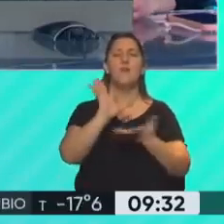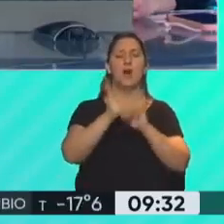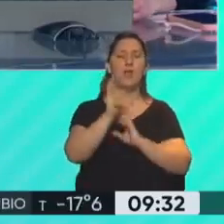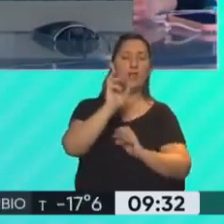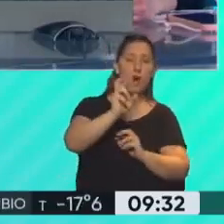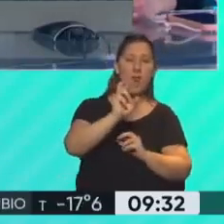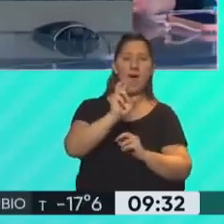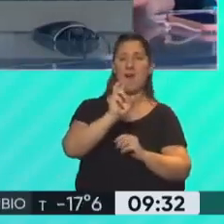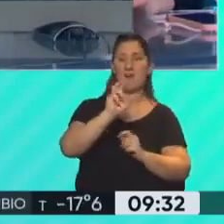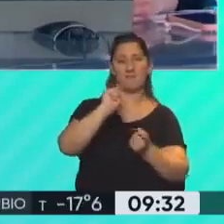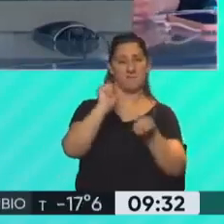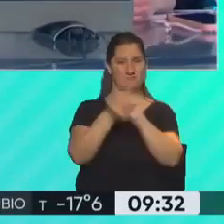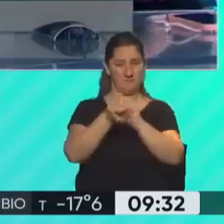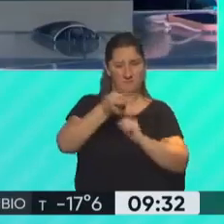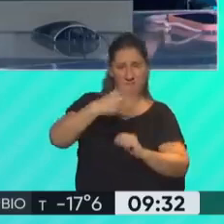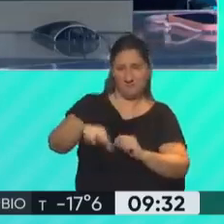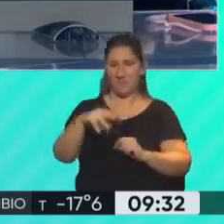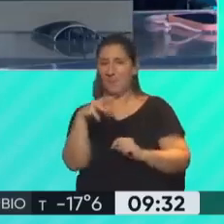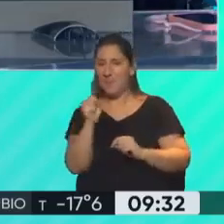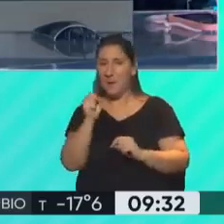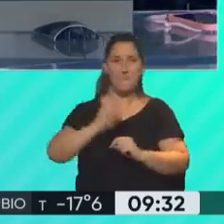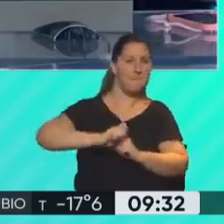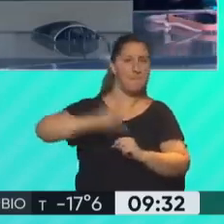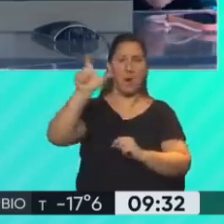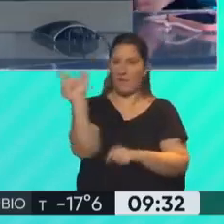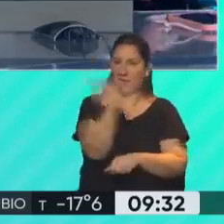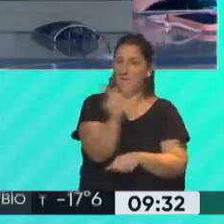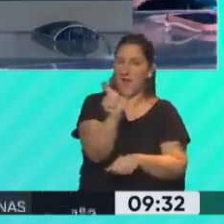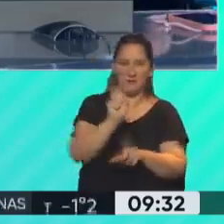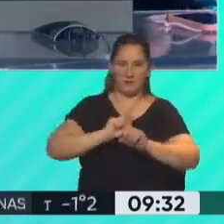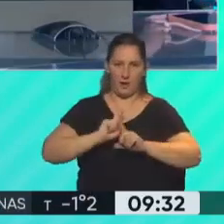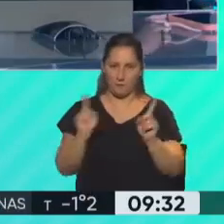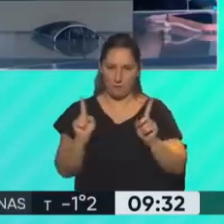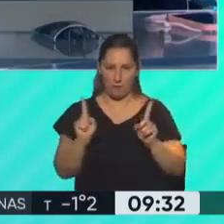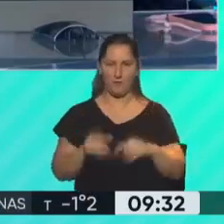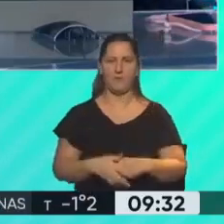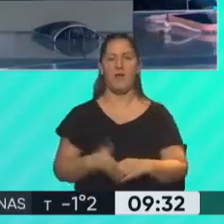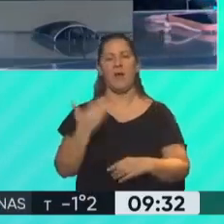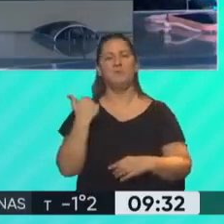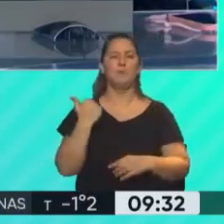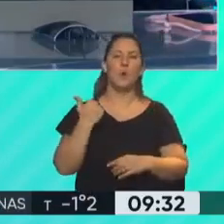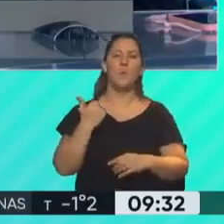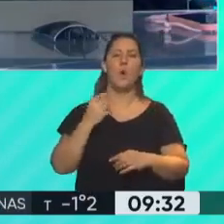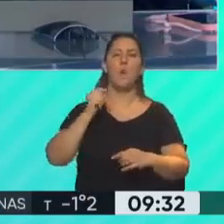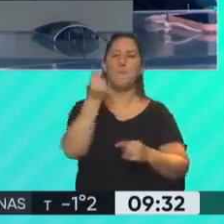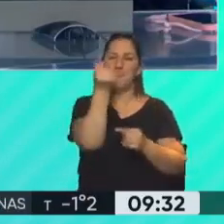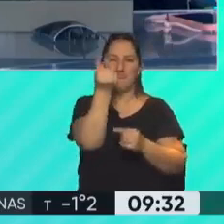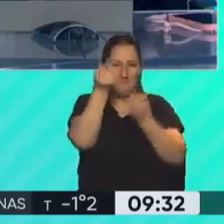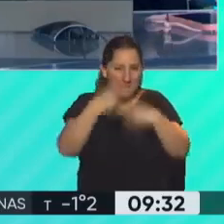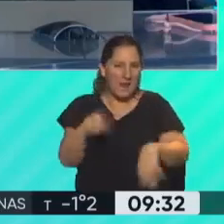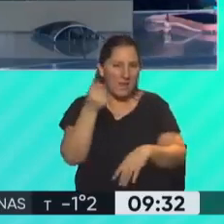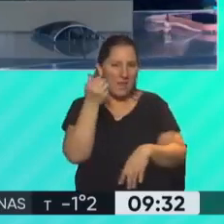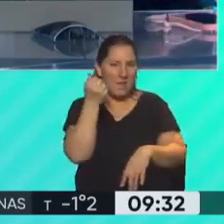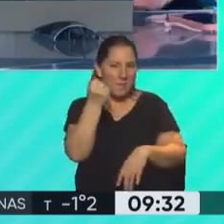eso era lo que se especulaba mucho con esta brecha tan grande esa decía bueno tal vez no haya una megadevaluación pero haya un